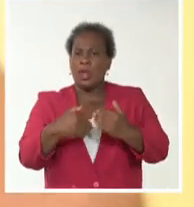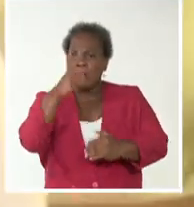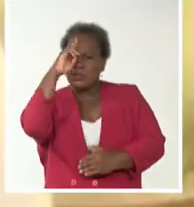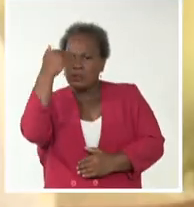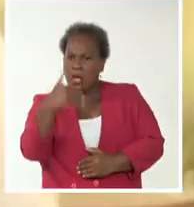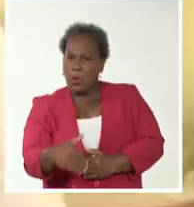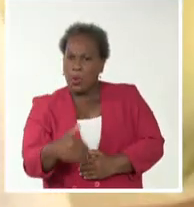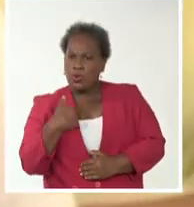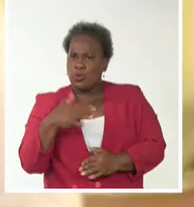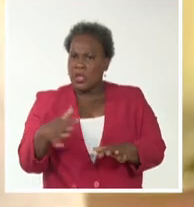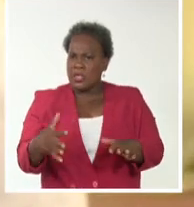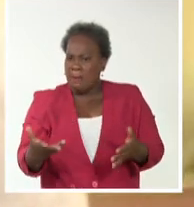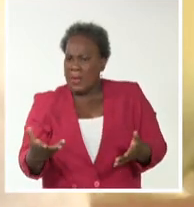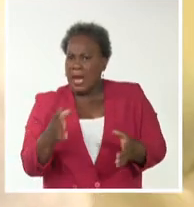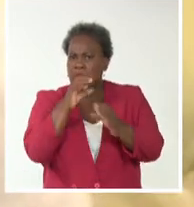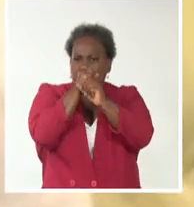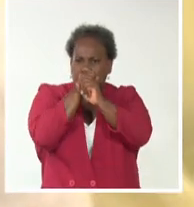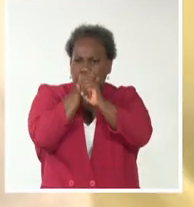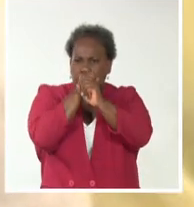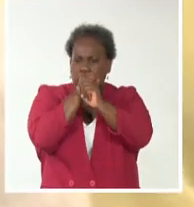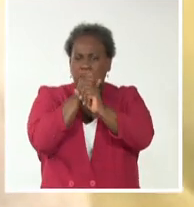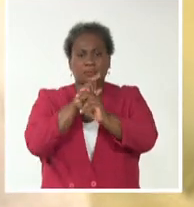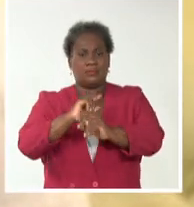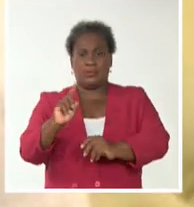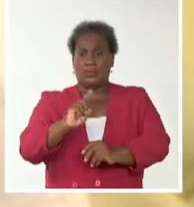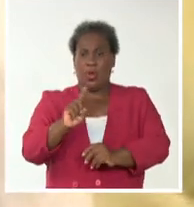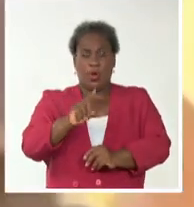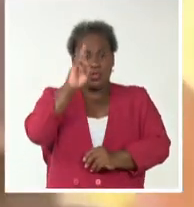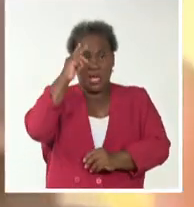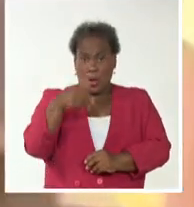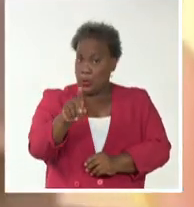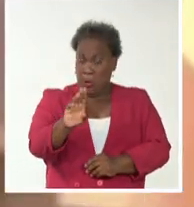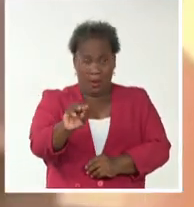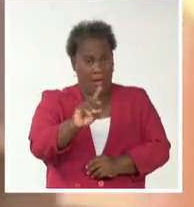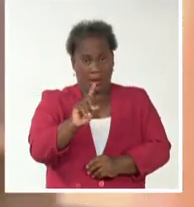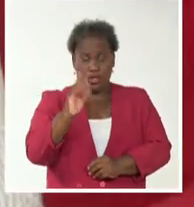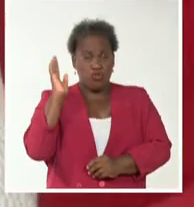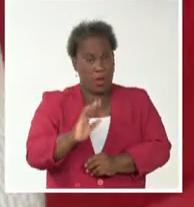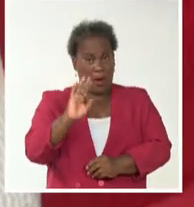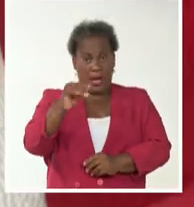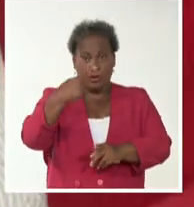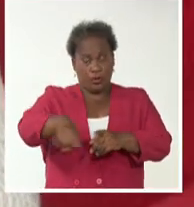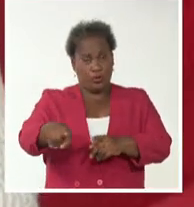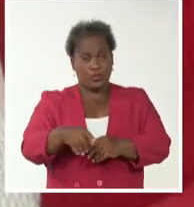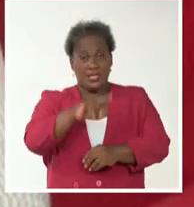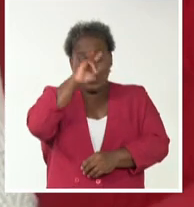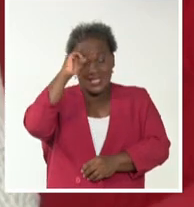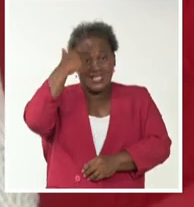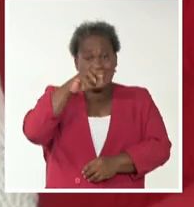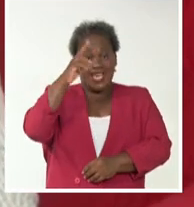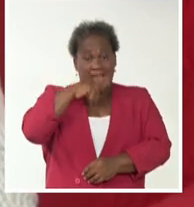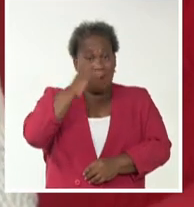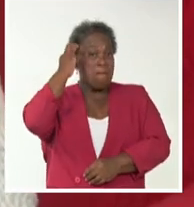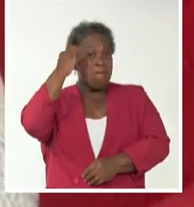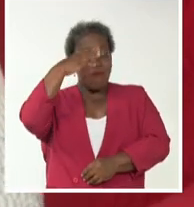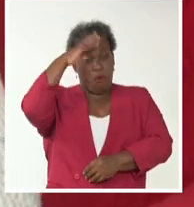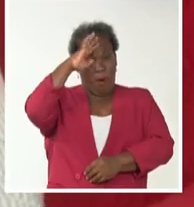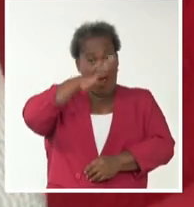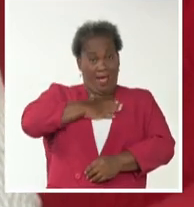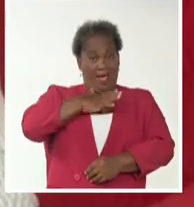ese espero tuyo y esa intriga. No, Sara, no es de tu salud de lo que tenemos que hablar. Entonces, ¿qué pasó? Sara es una mujer cubana que tiene